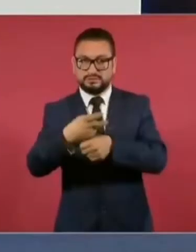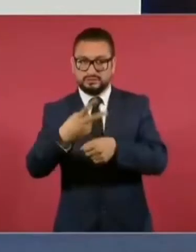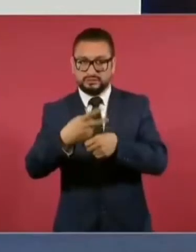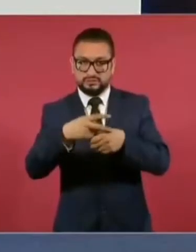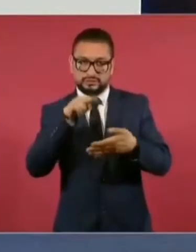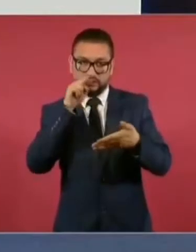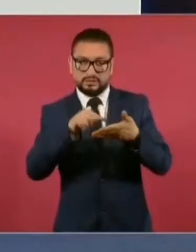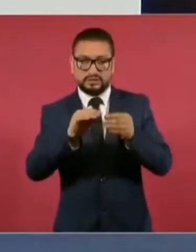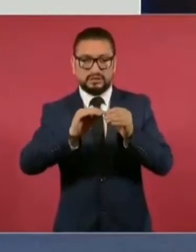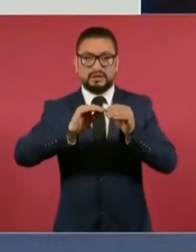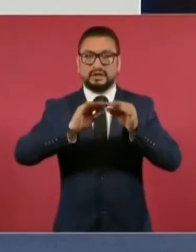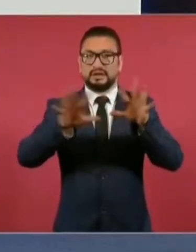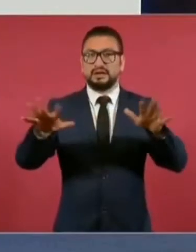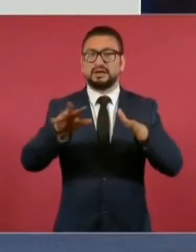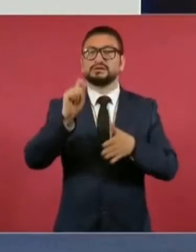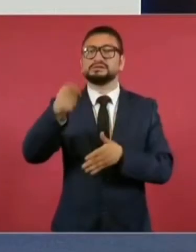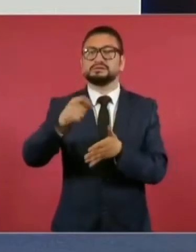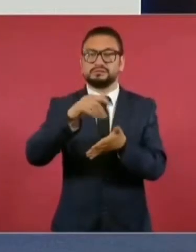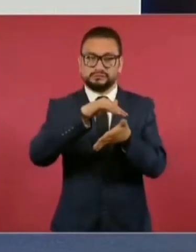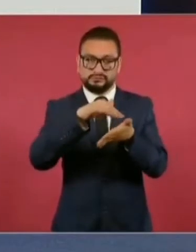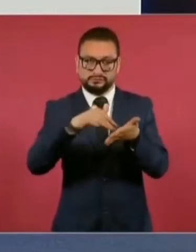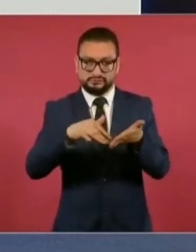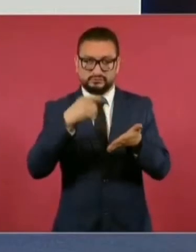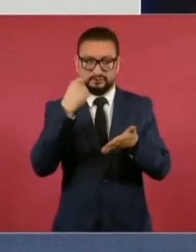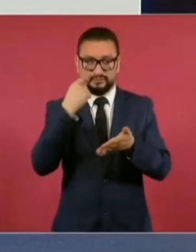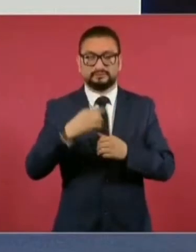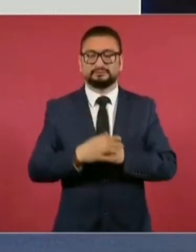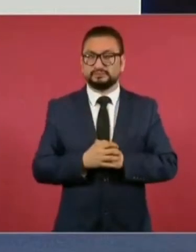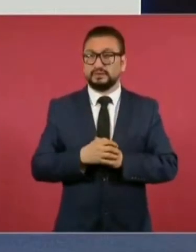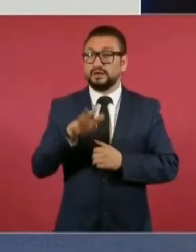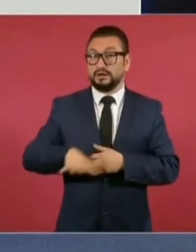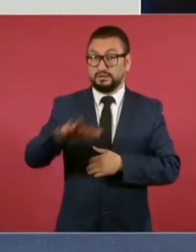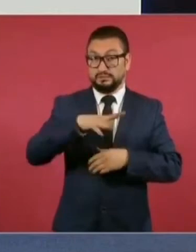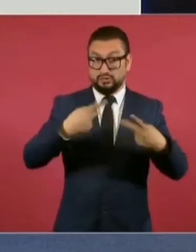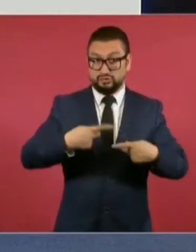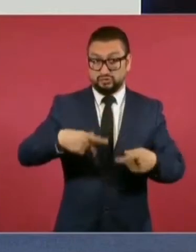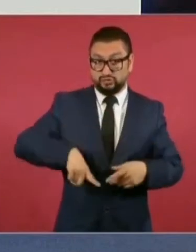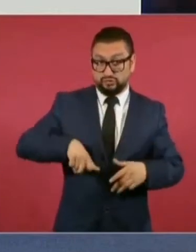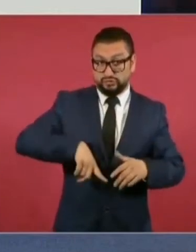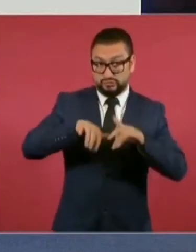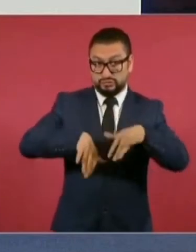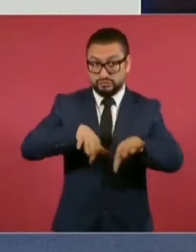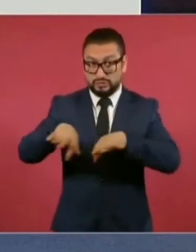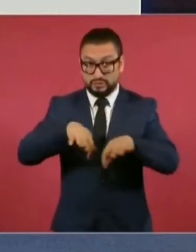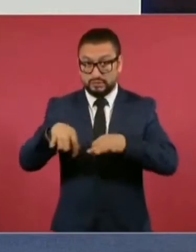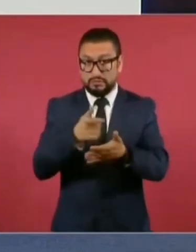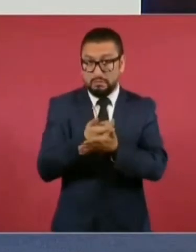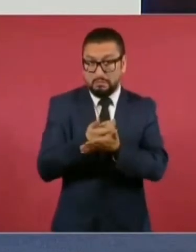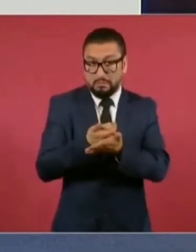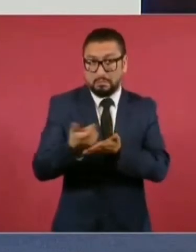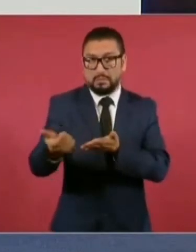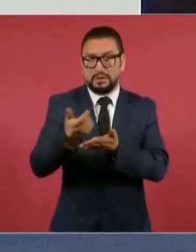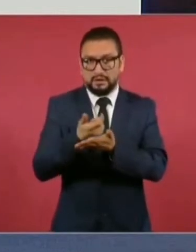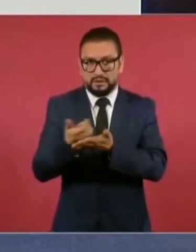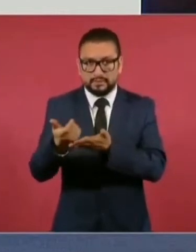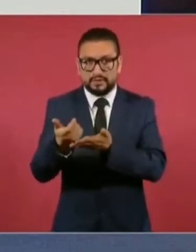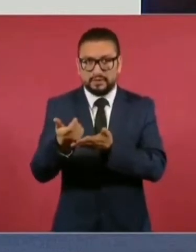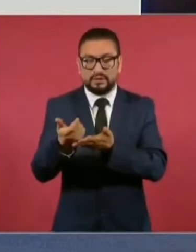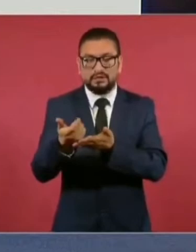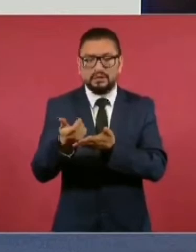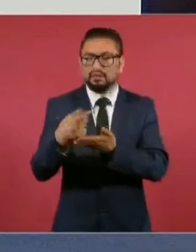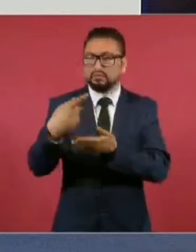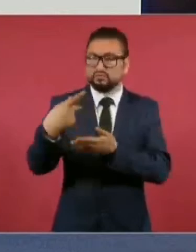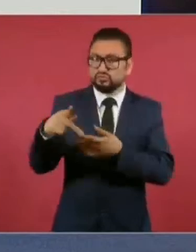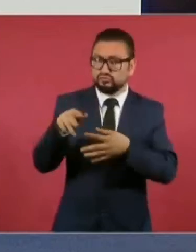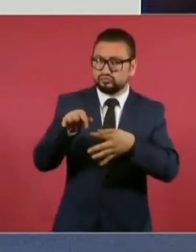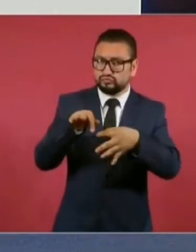con claridad, y a la letra lo leemos: ningún servidor público podrá recibir remuneraciones por el